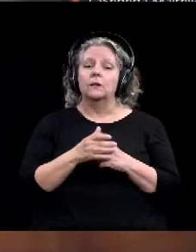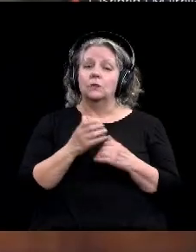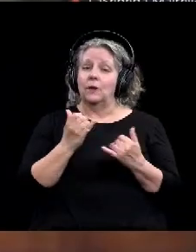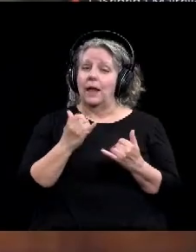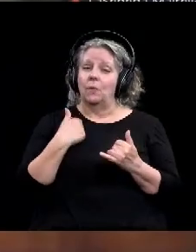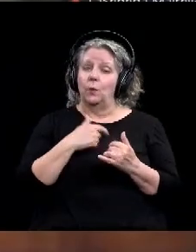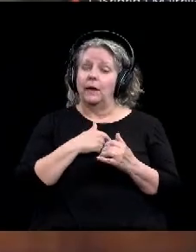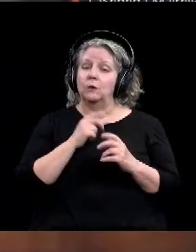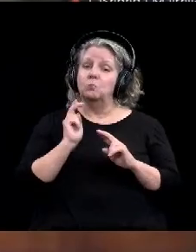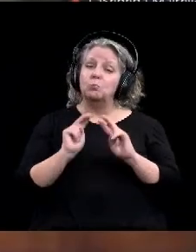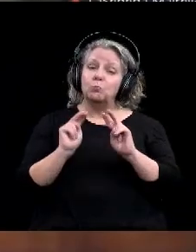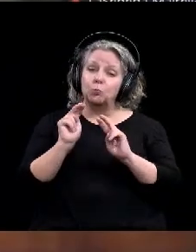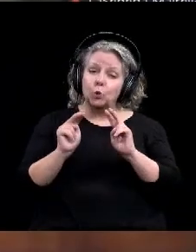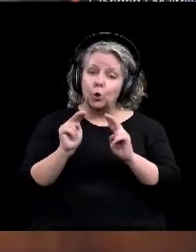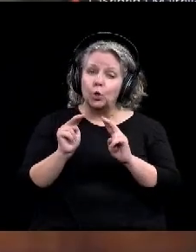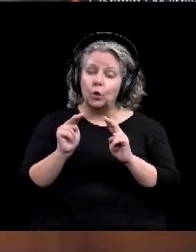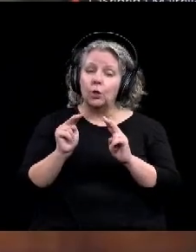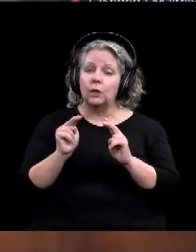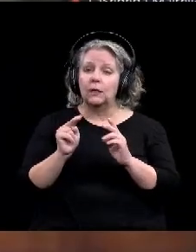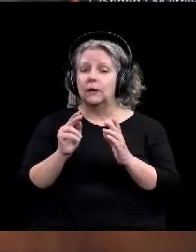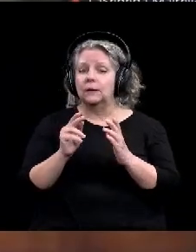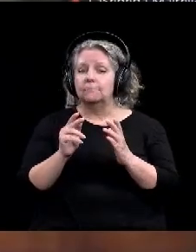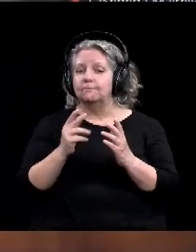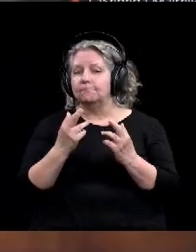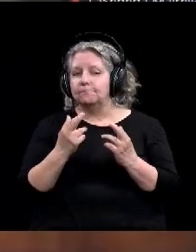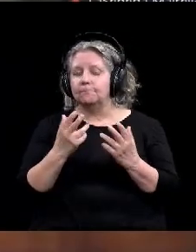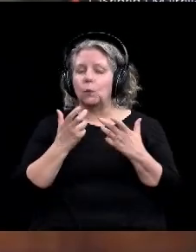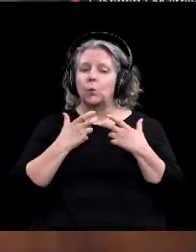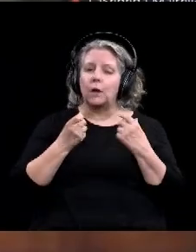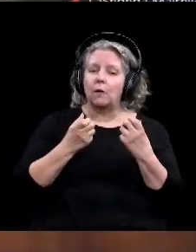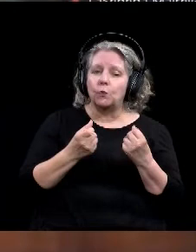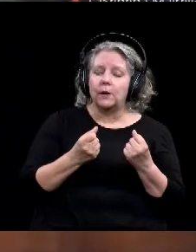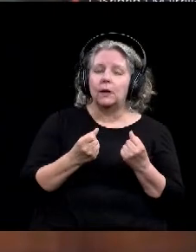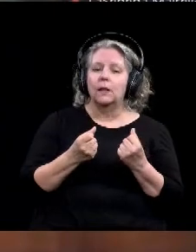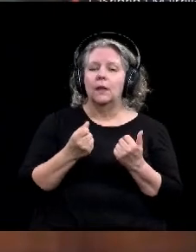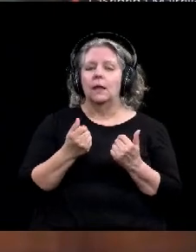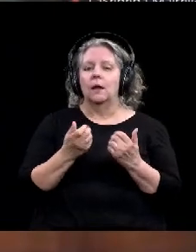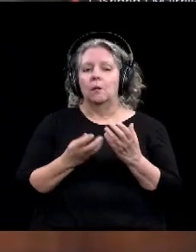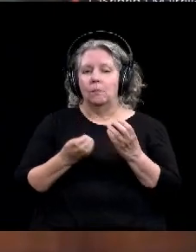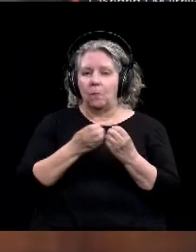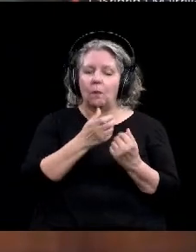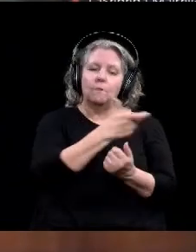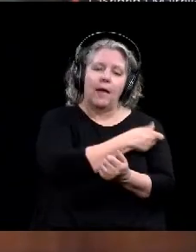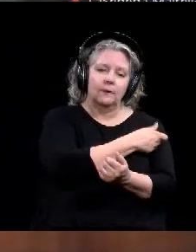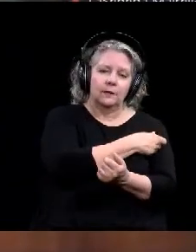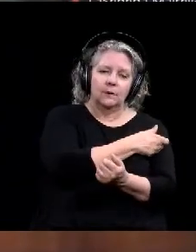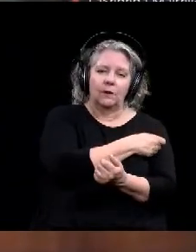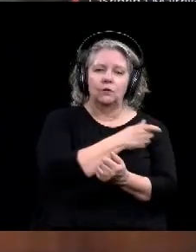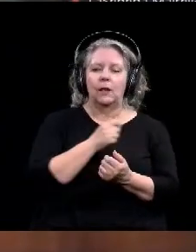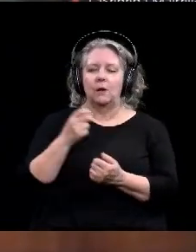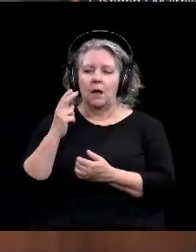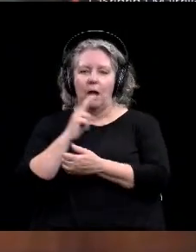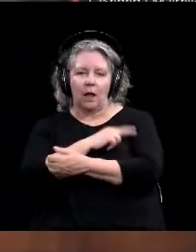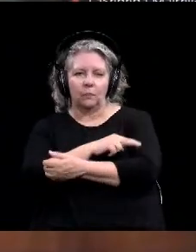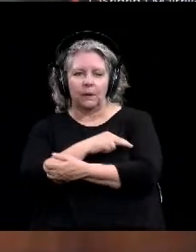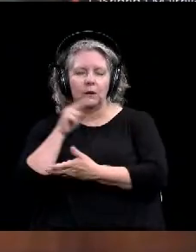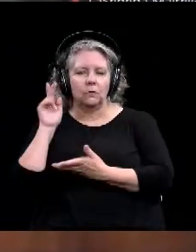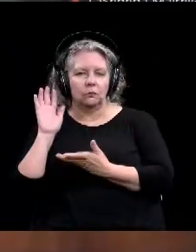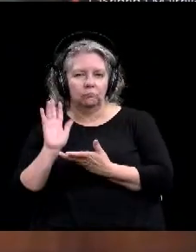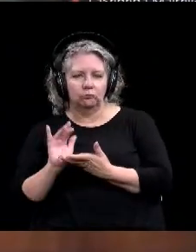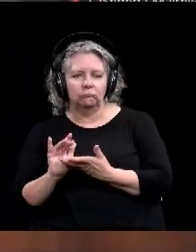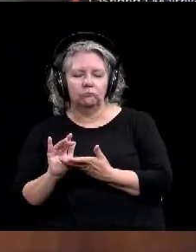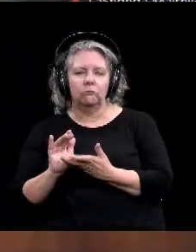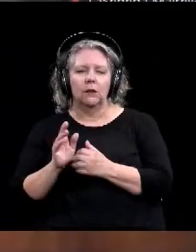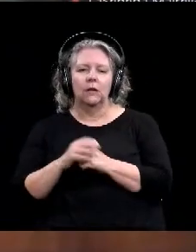recuperación de la pandemia en los casos de siete días en la ciudad de hueco en